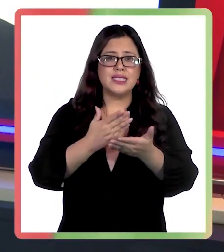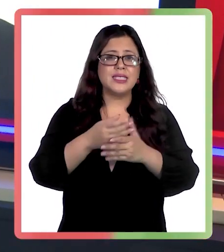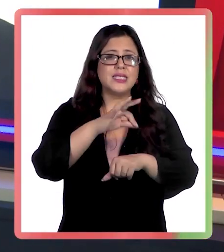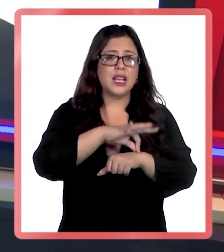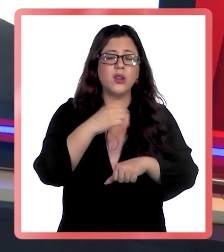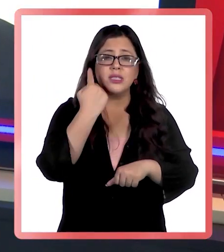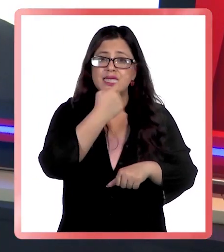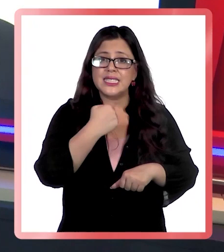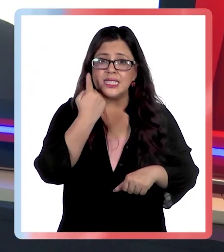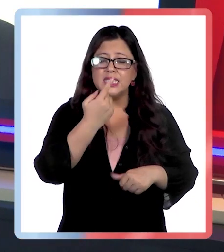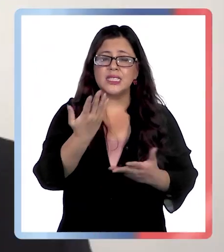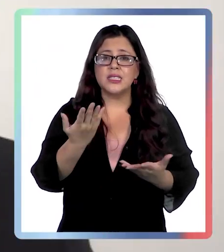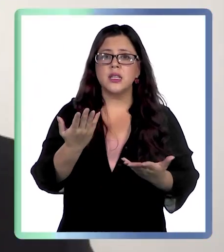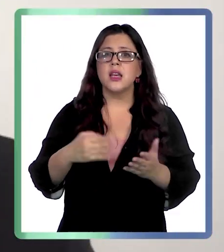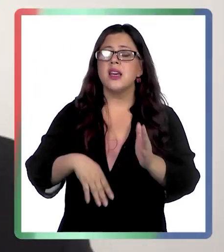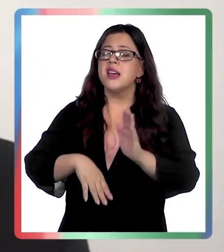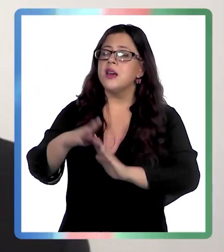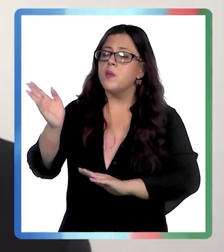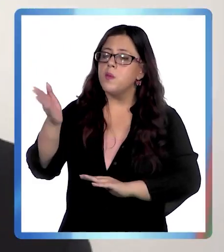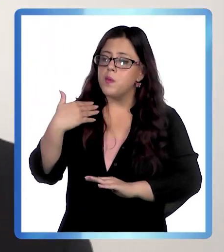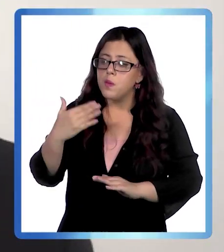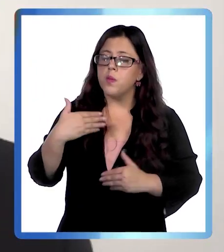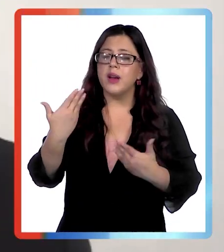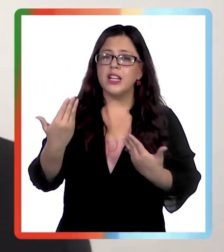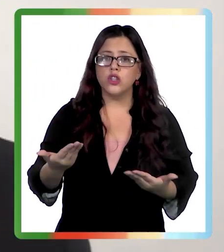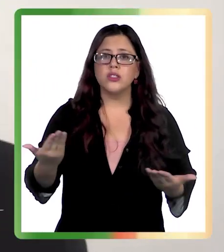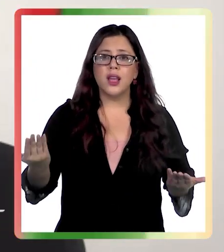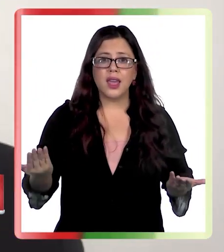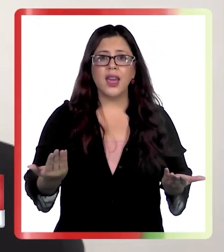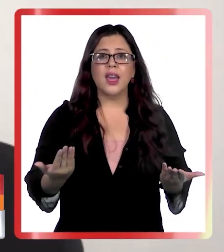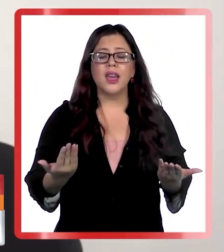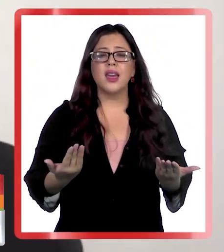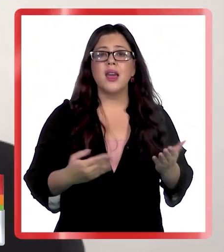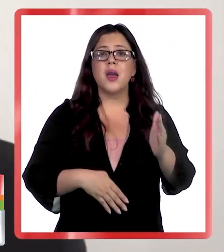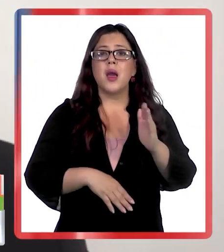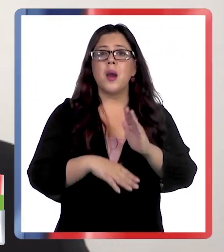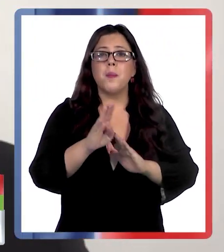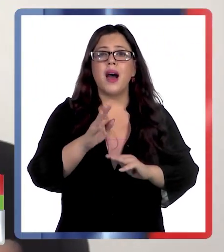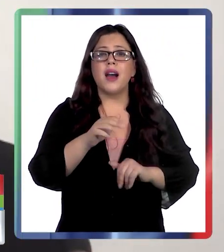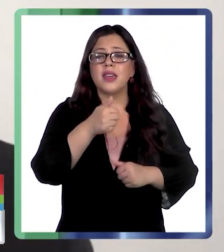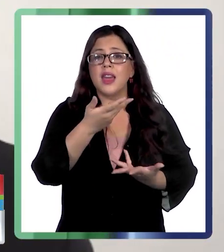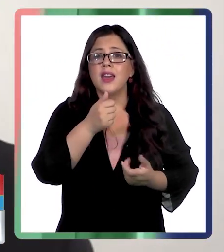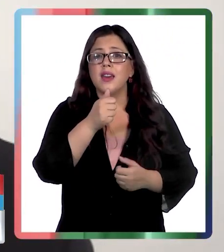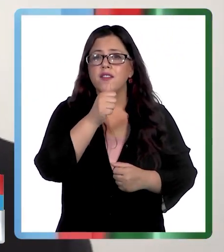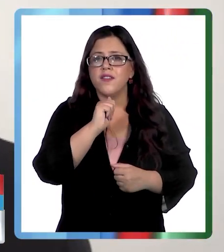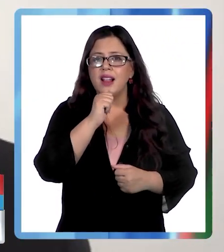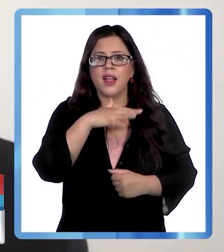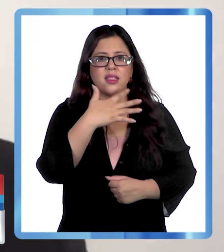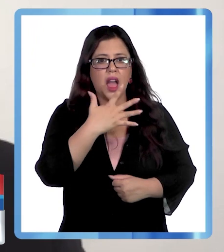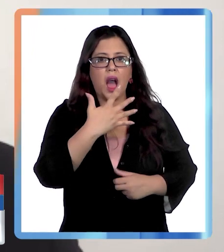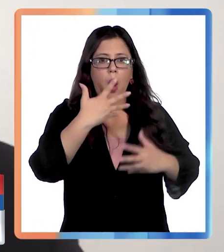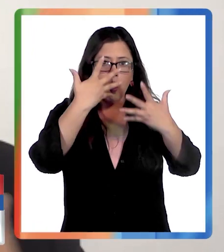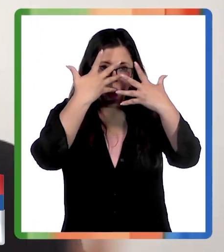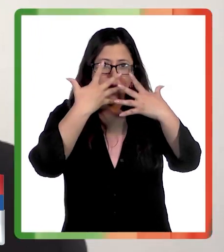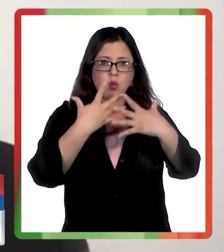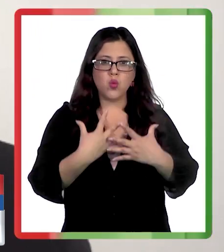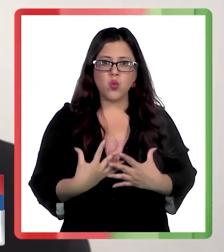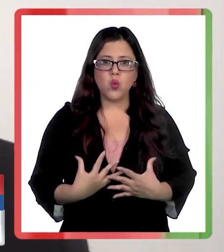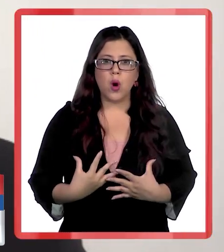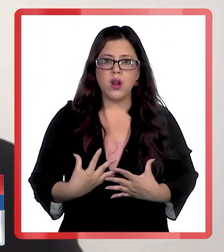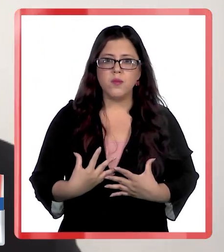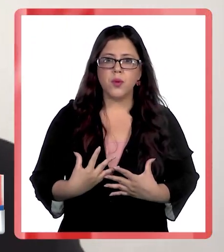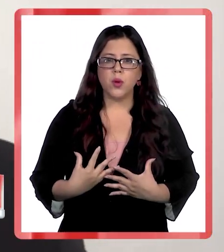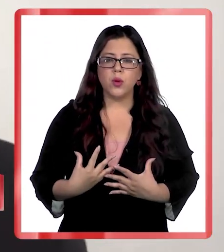salud bucal por ejemplo hace más calor por lo tanto existe más deshidratación al existir